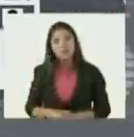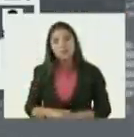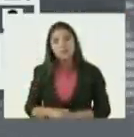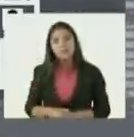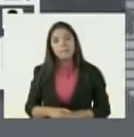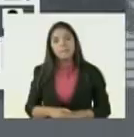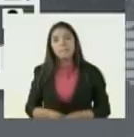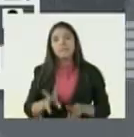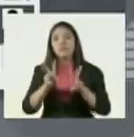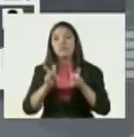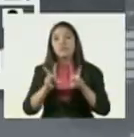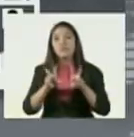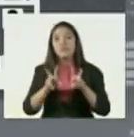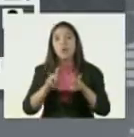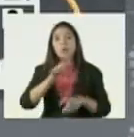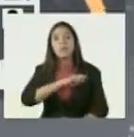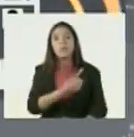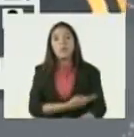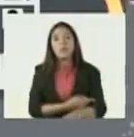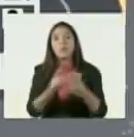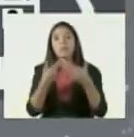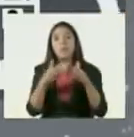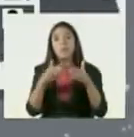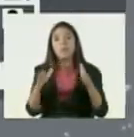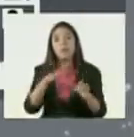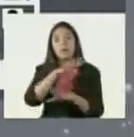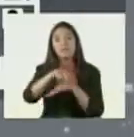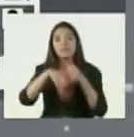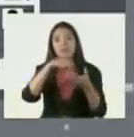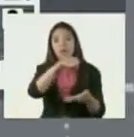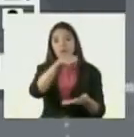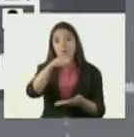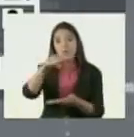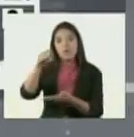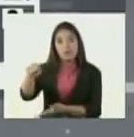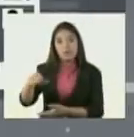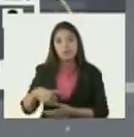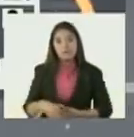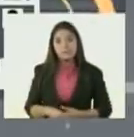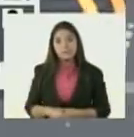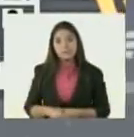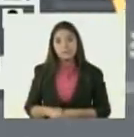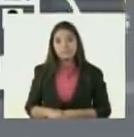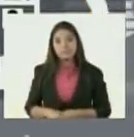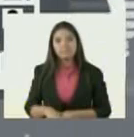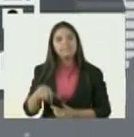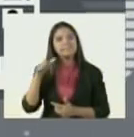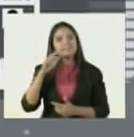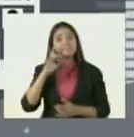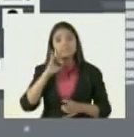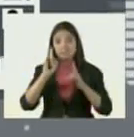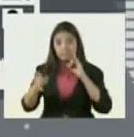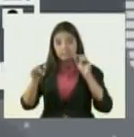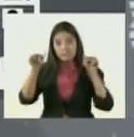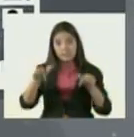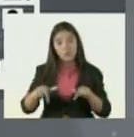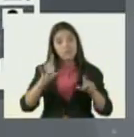del nuevo poder popular a través de los CLAP. Así que esta llamada que estoy